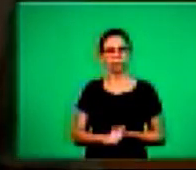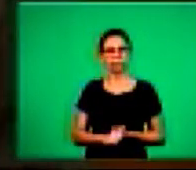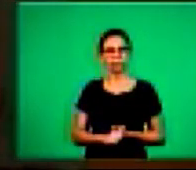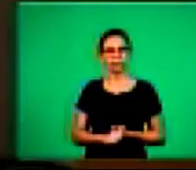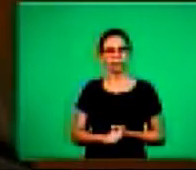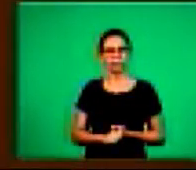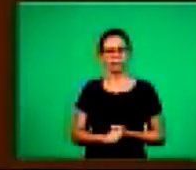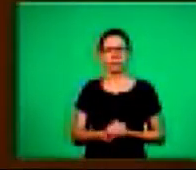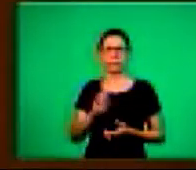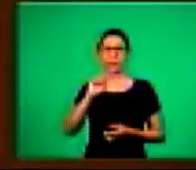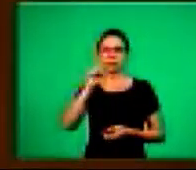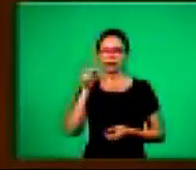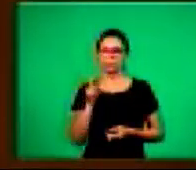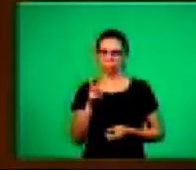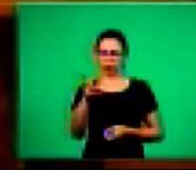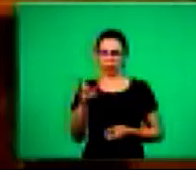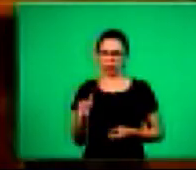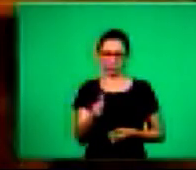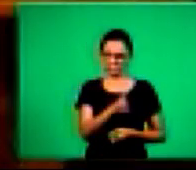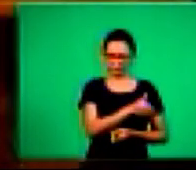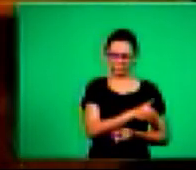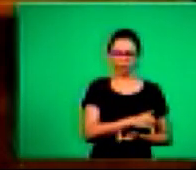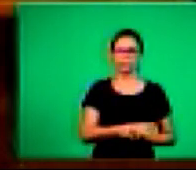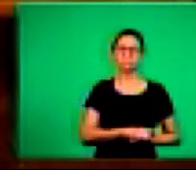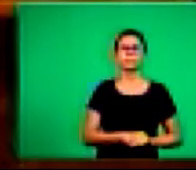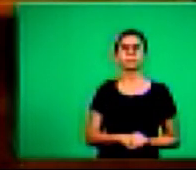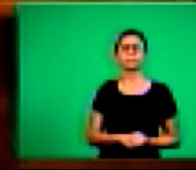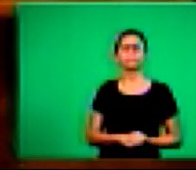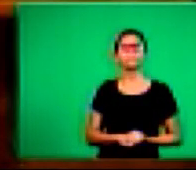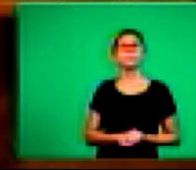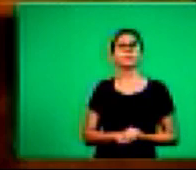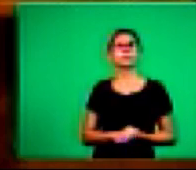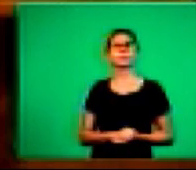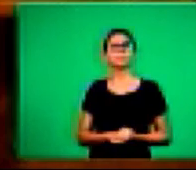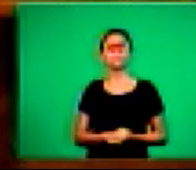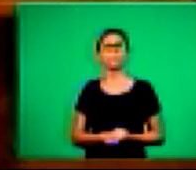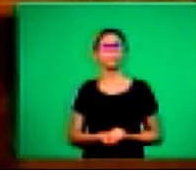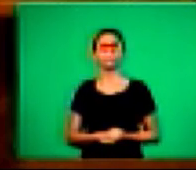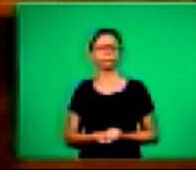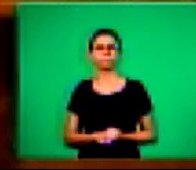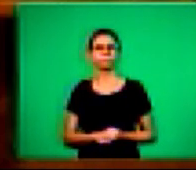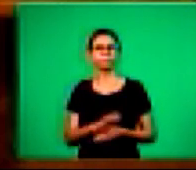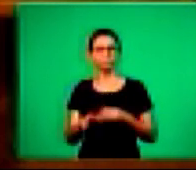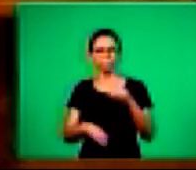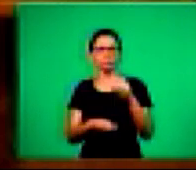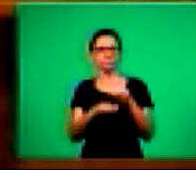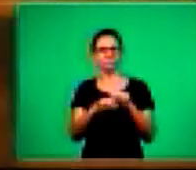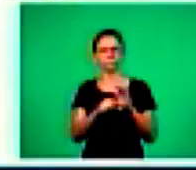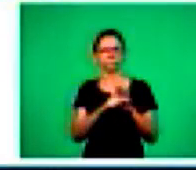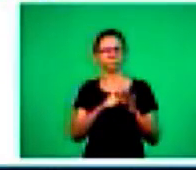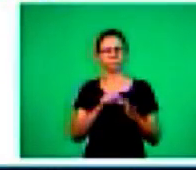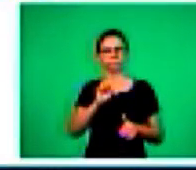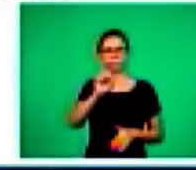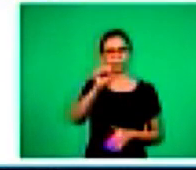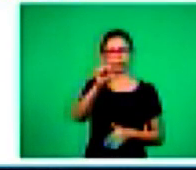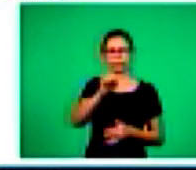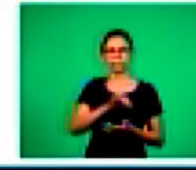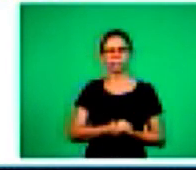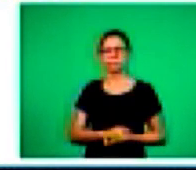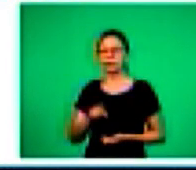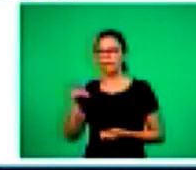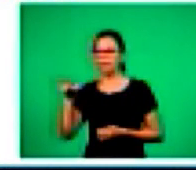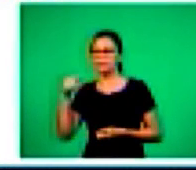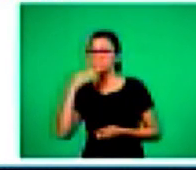y estamos casi al final no gilson amén hermanos entonces para complementar el versículo 8 las